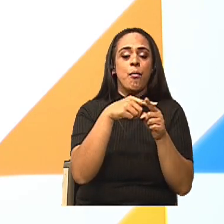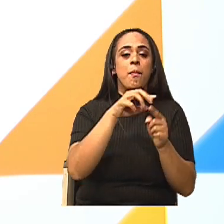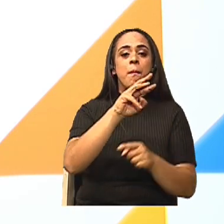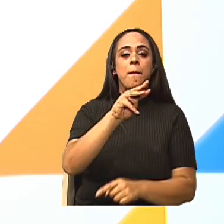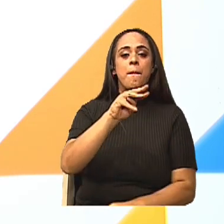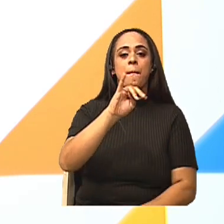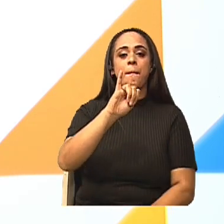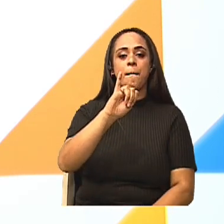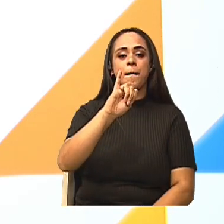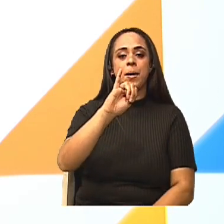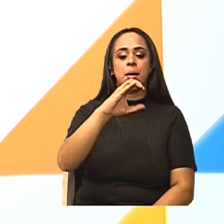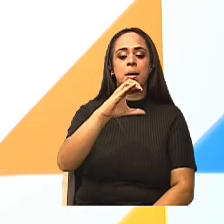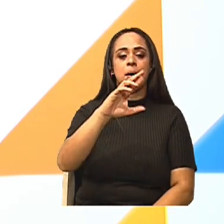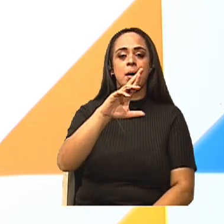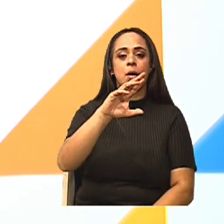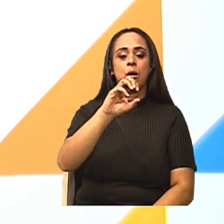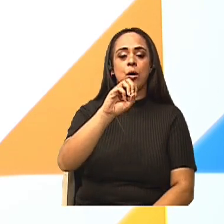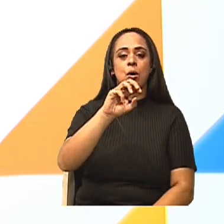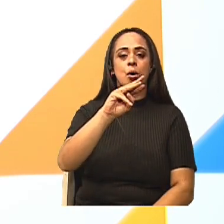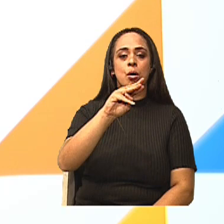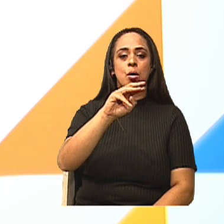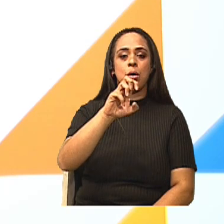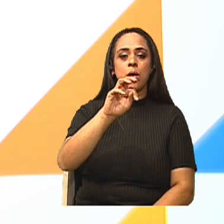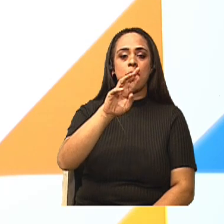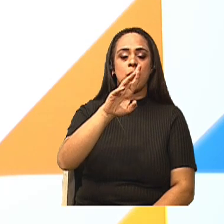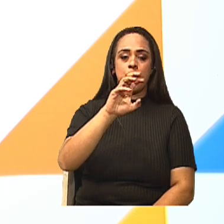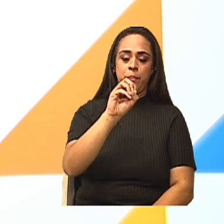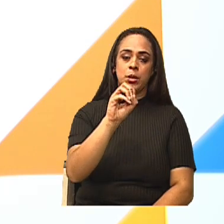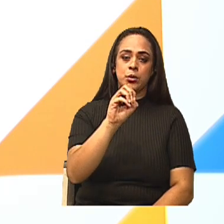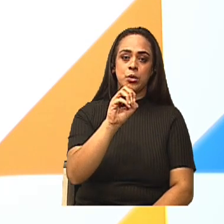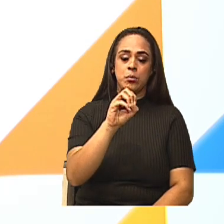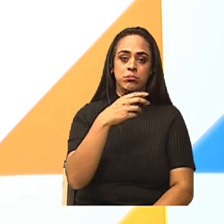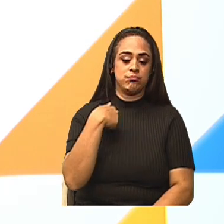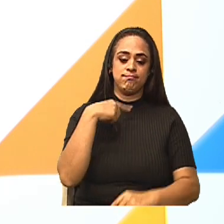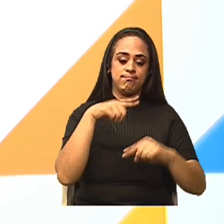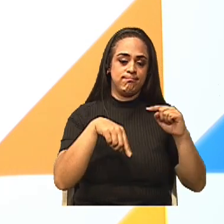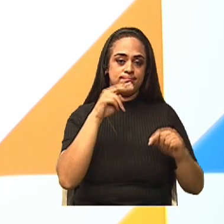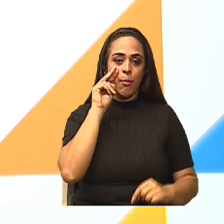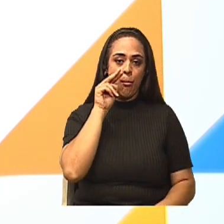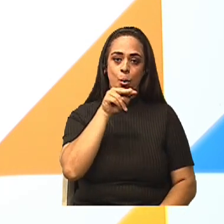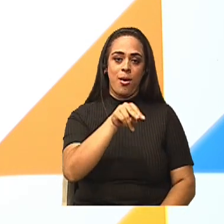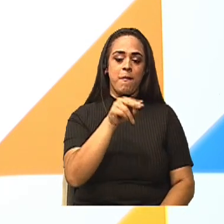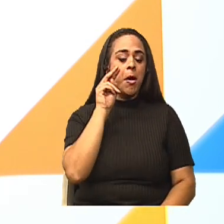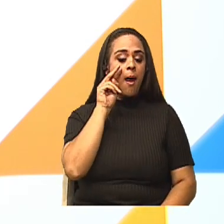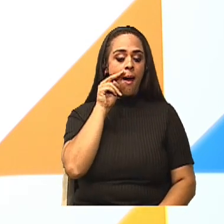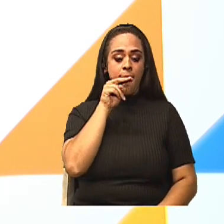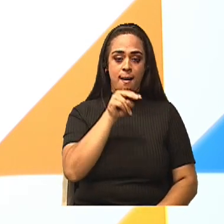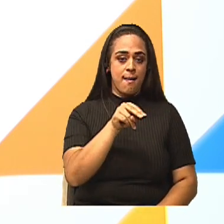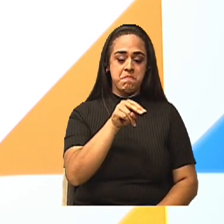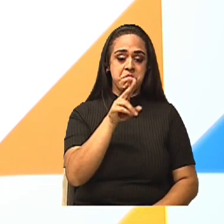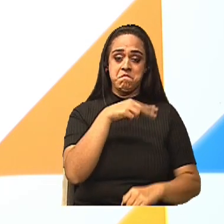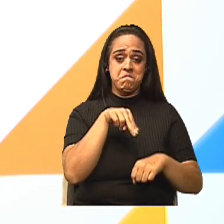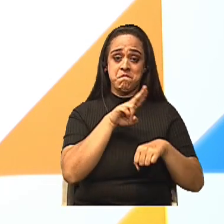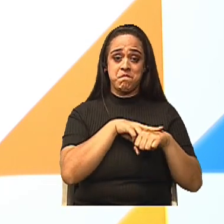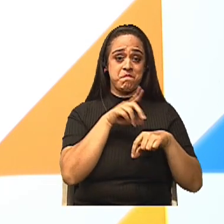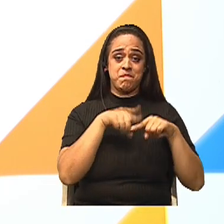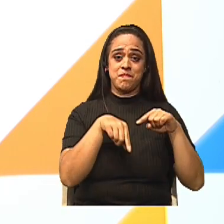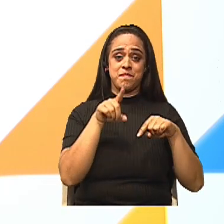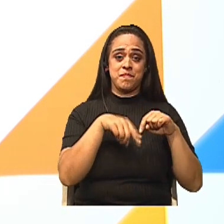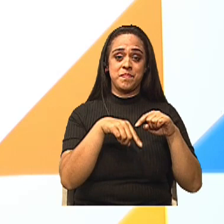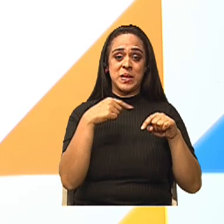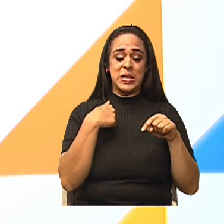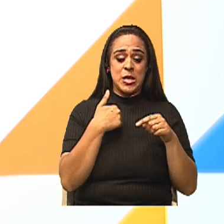micrómetro. Es una medida muy pequeña y ya no se puede ver a simple vista. Y sin embargo, si ese micrómetro